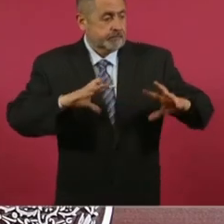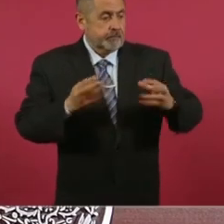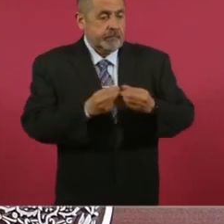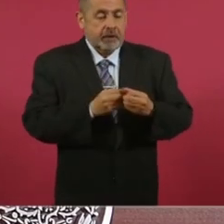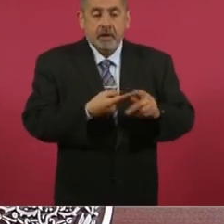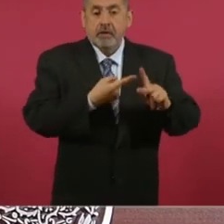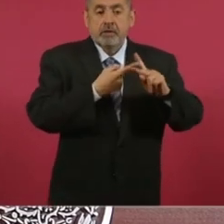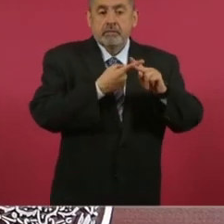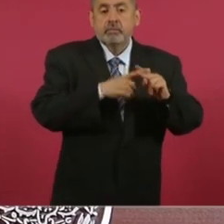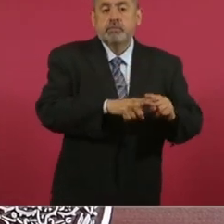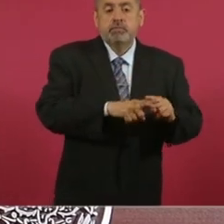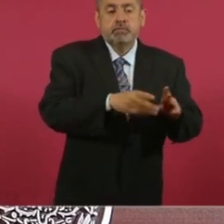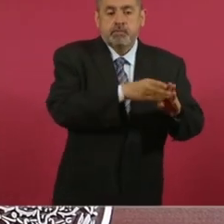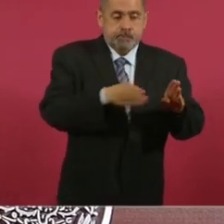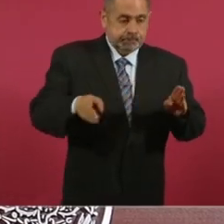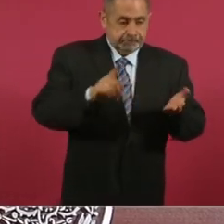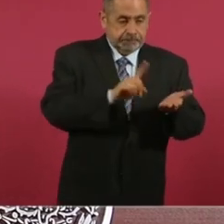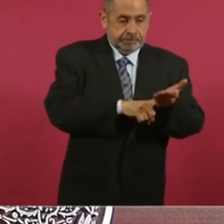Desde